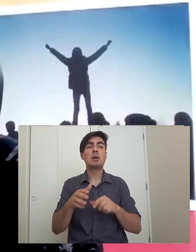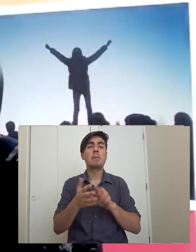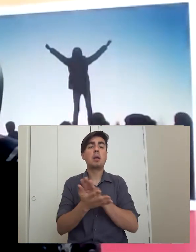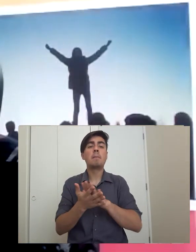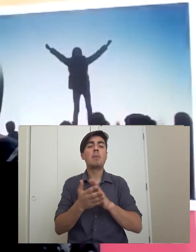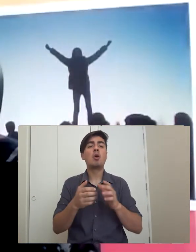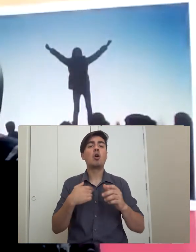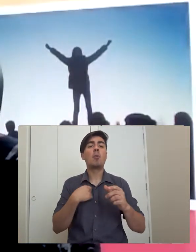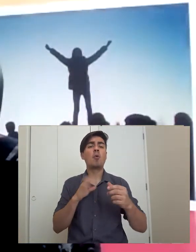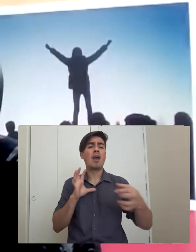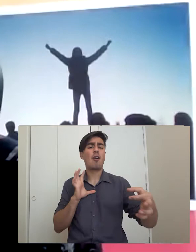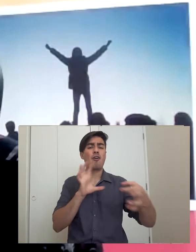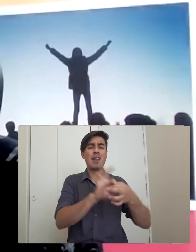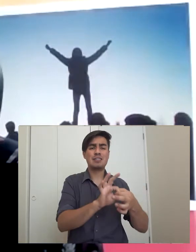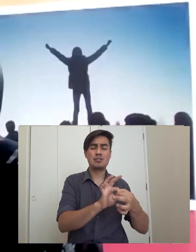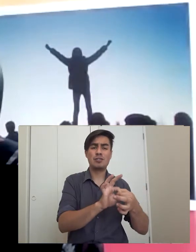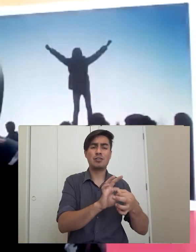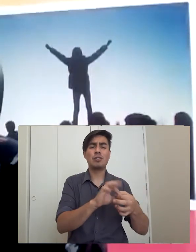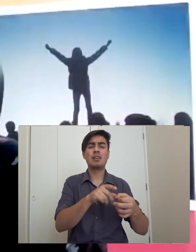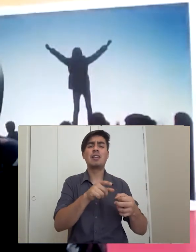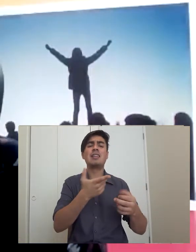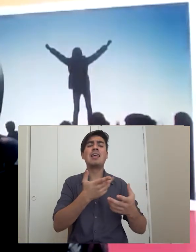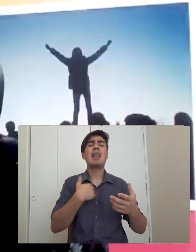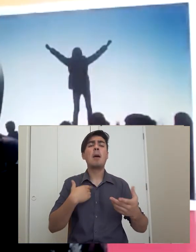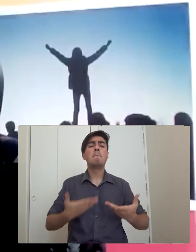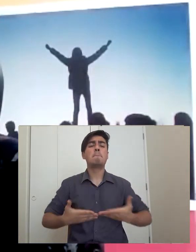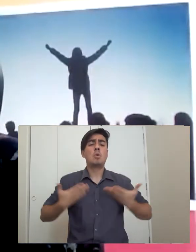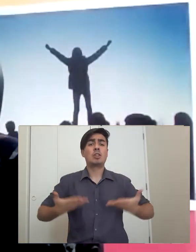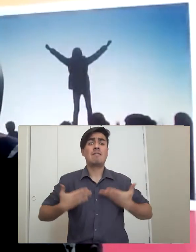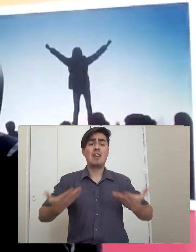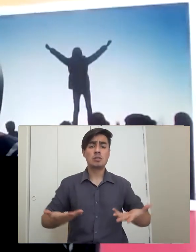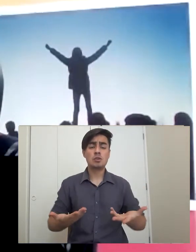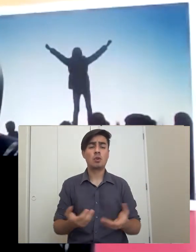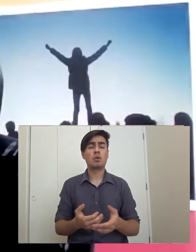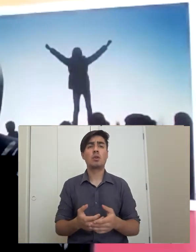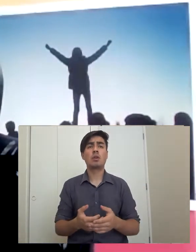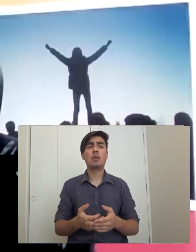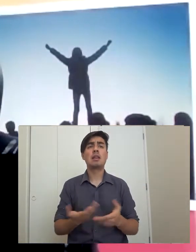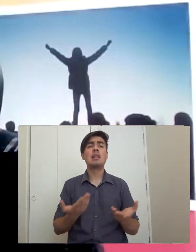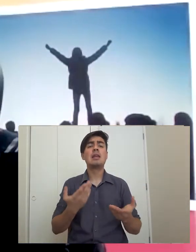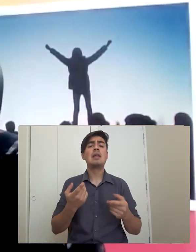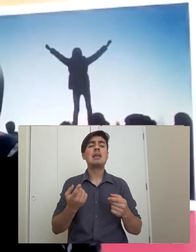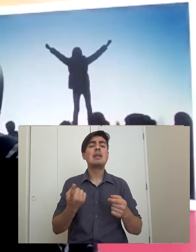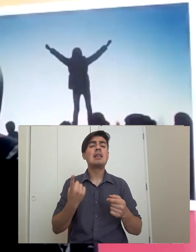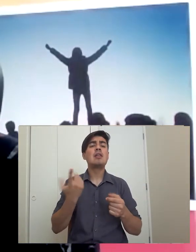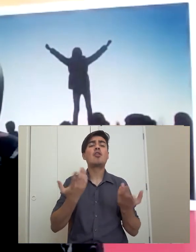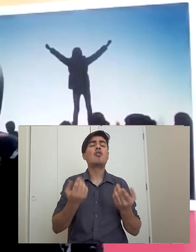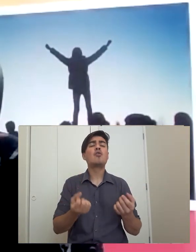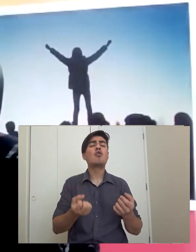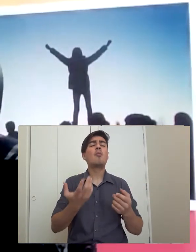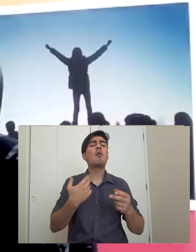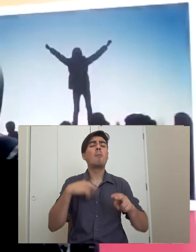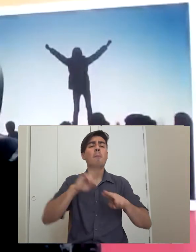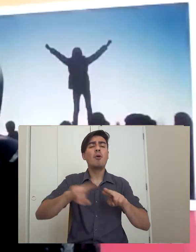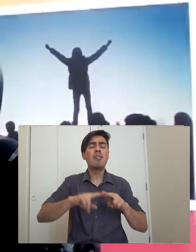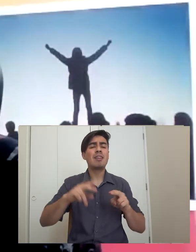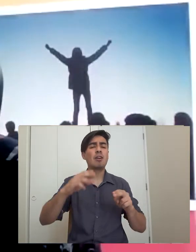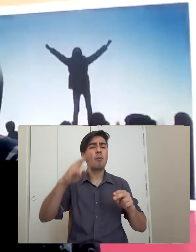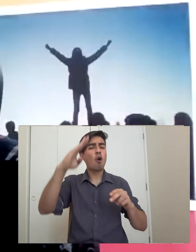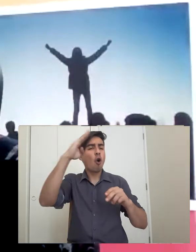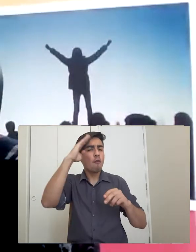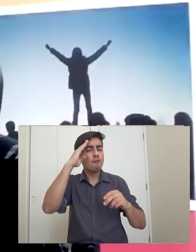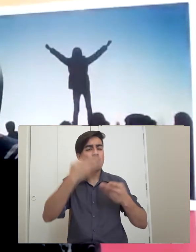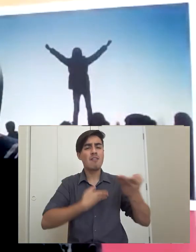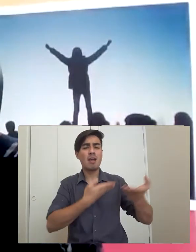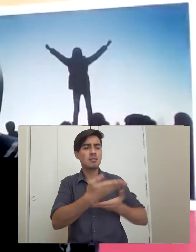también tener una conexión con la participación es la motivación, la creación de confianza.